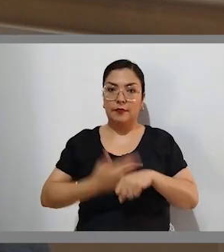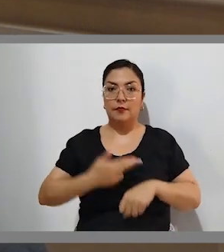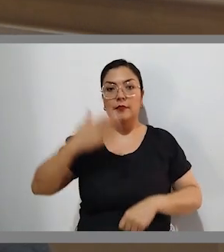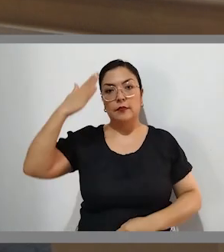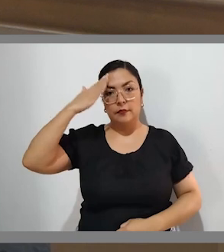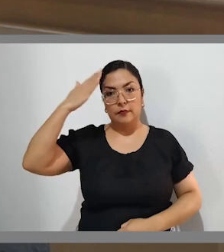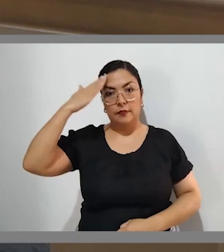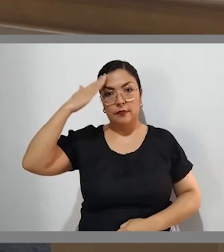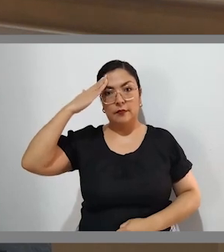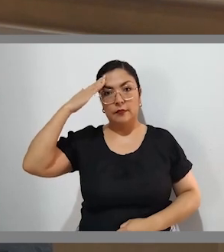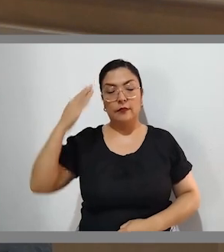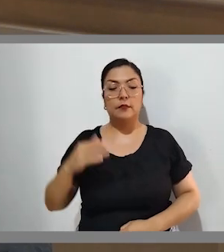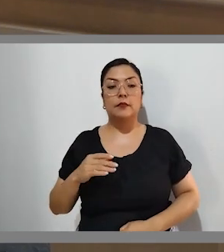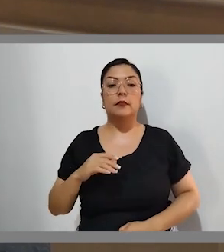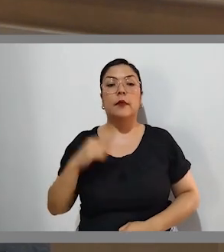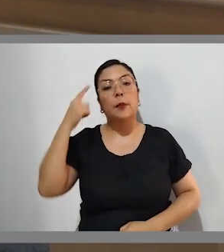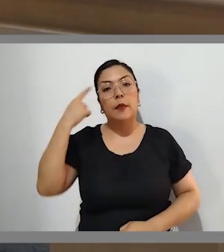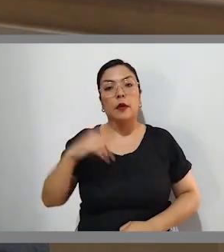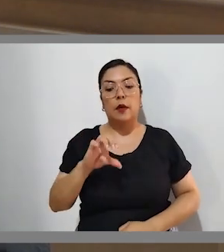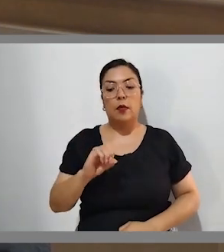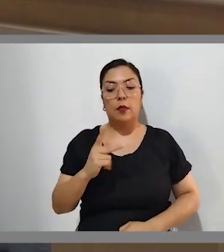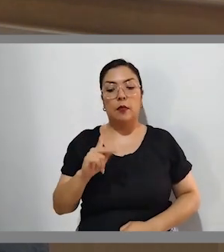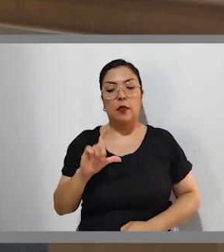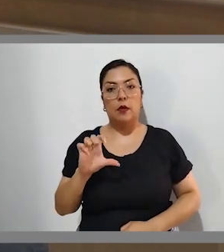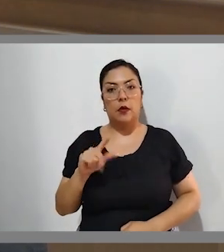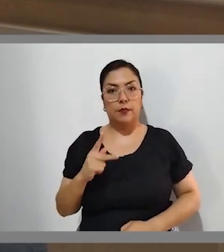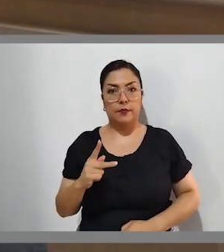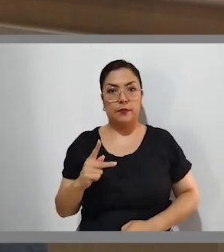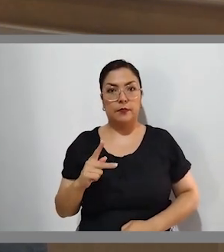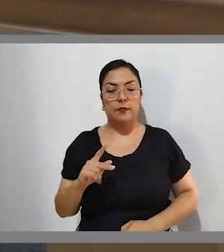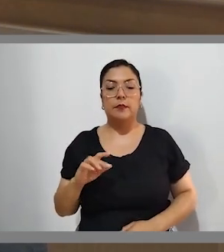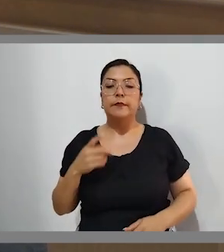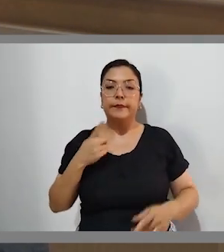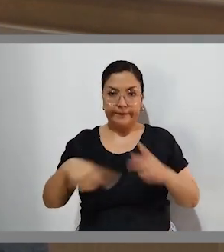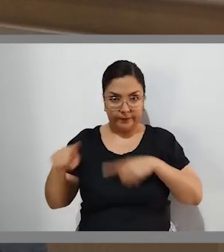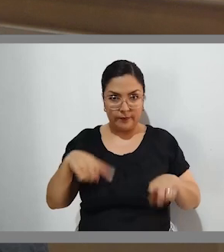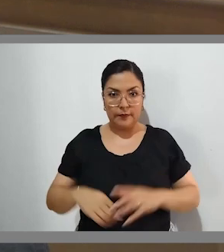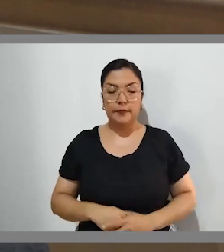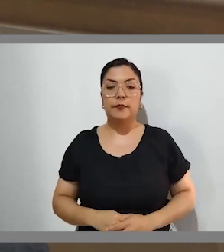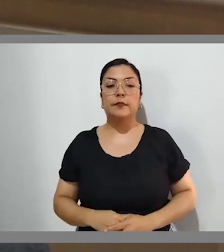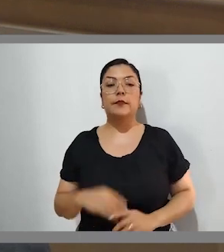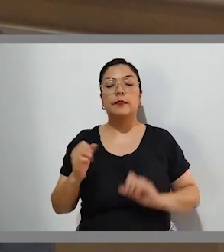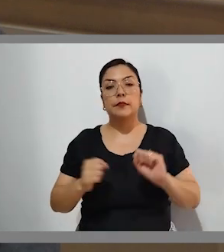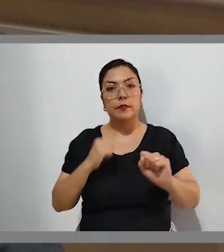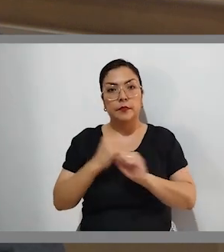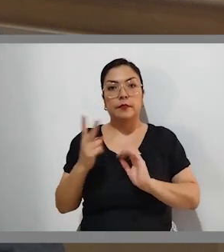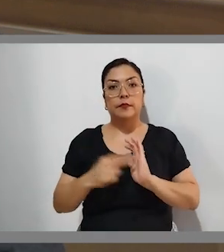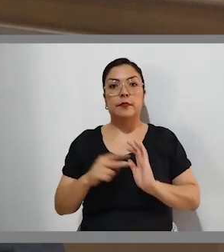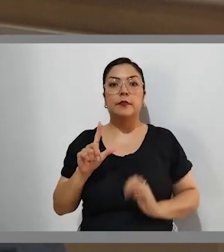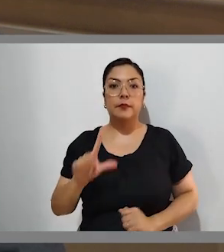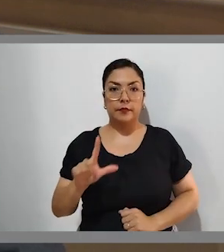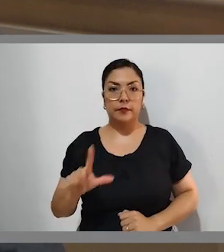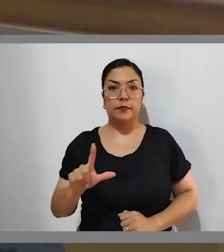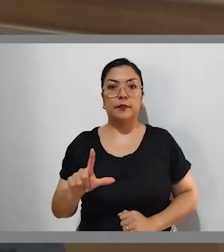Profesional Electoral Nacional del Sistema de los Soples, convocatoria emitida por el INE. Ese mismo año,